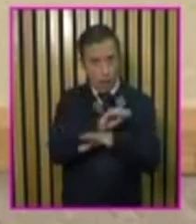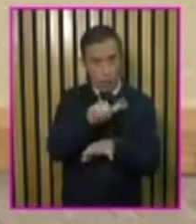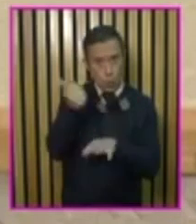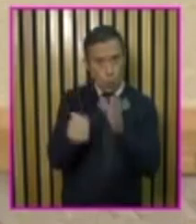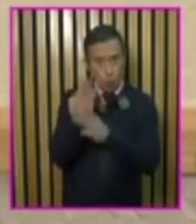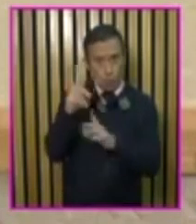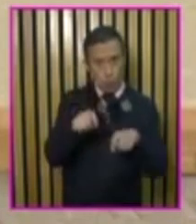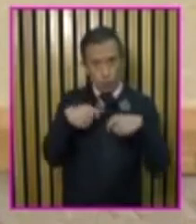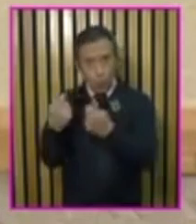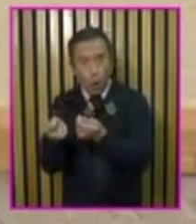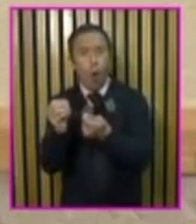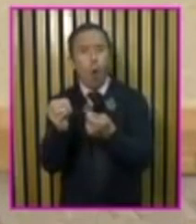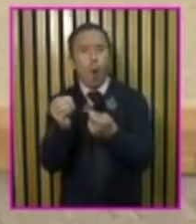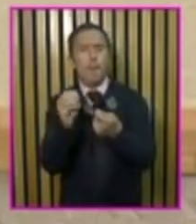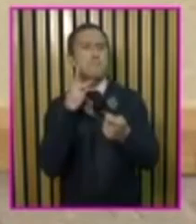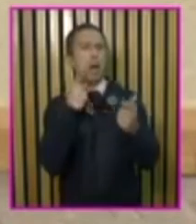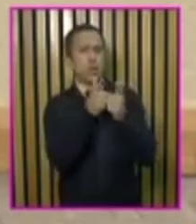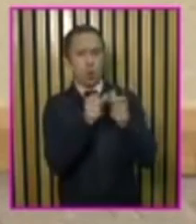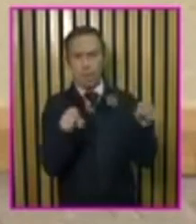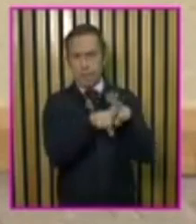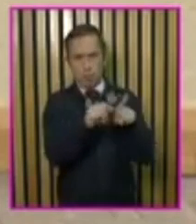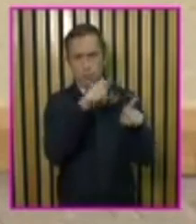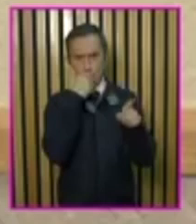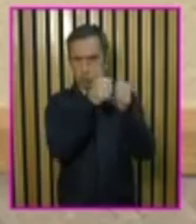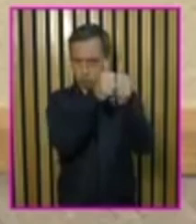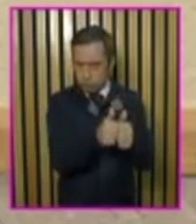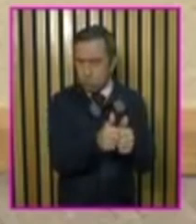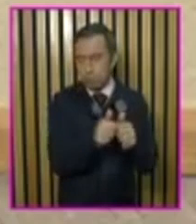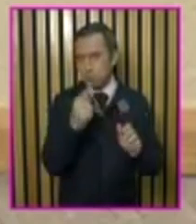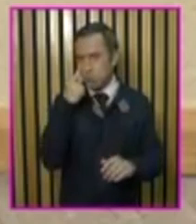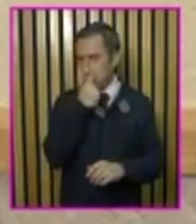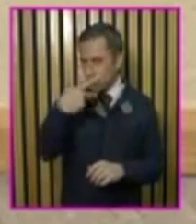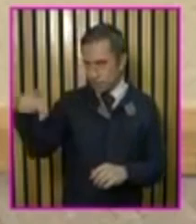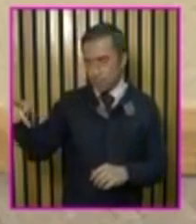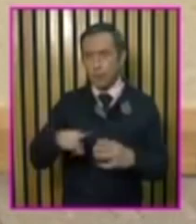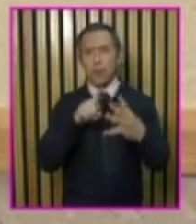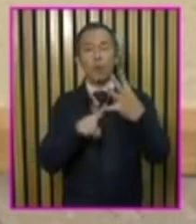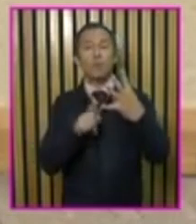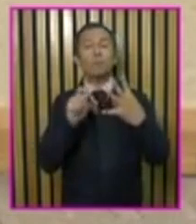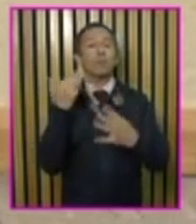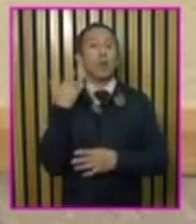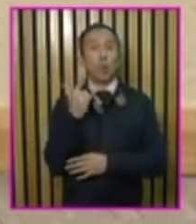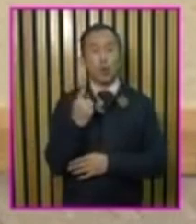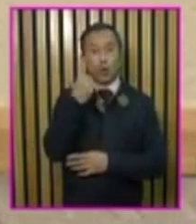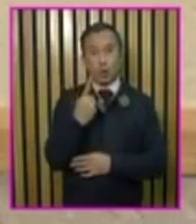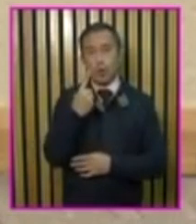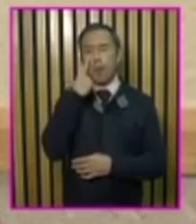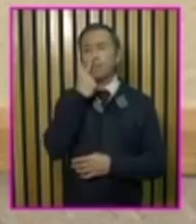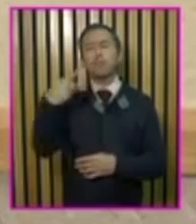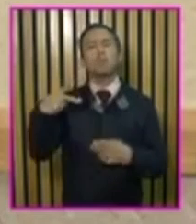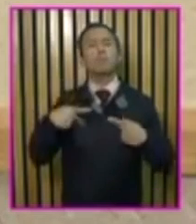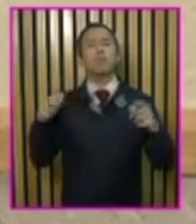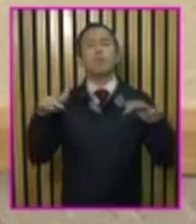decisiones sobre las impugnaciones que se han presentado en las diferentes elecciones federales y locales al respecto el presidente del consejo coordinador